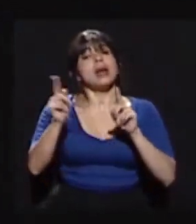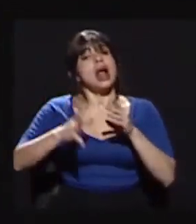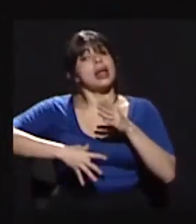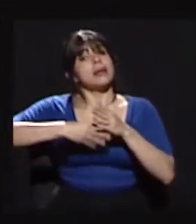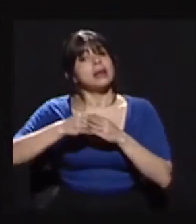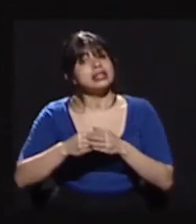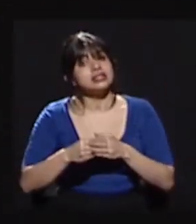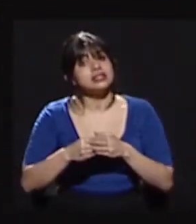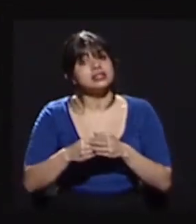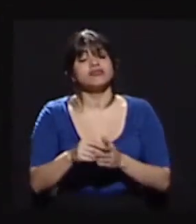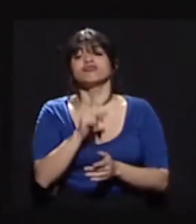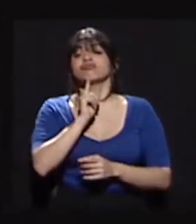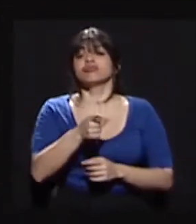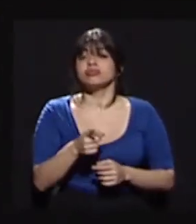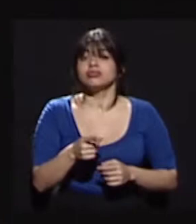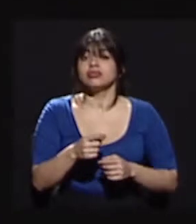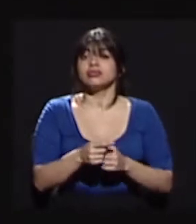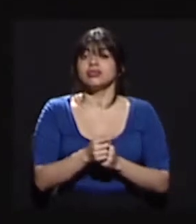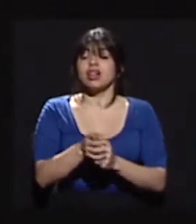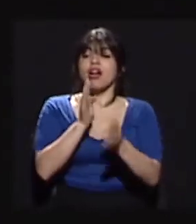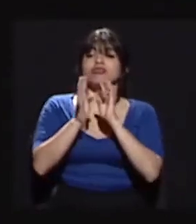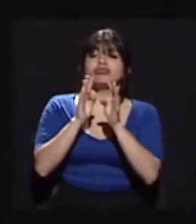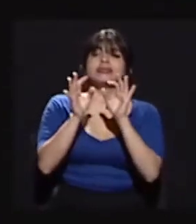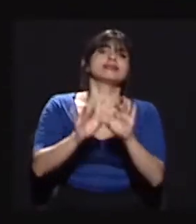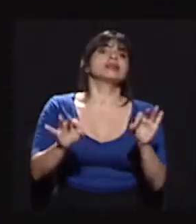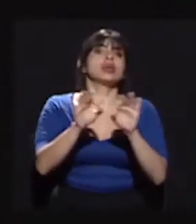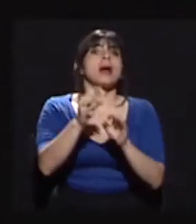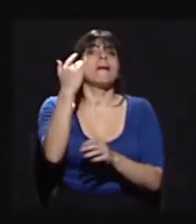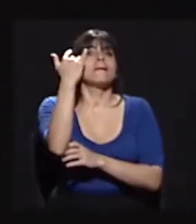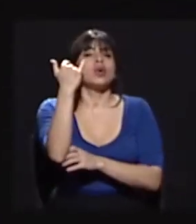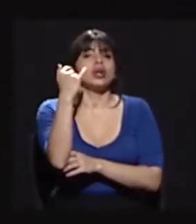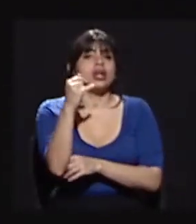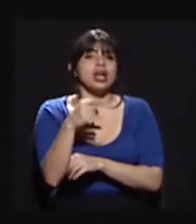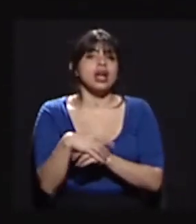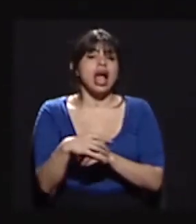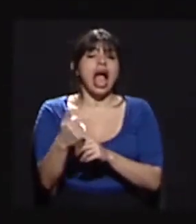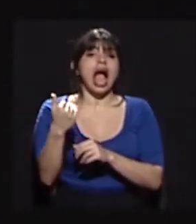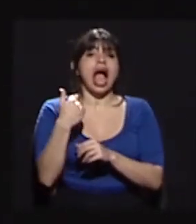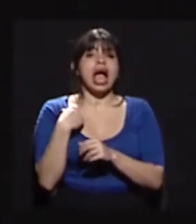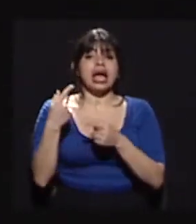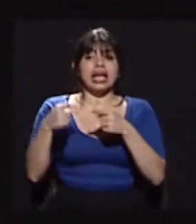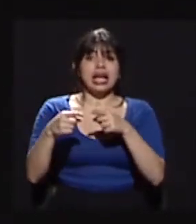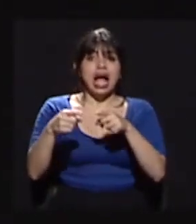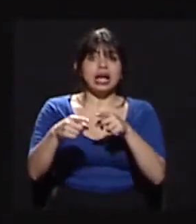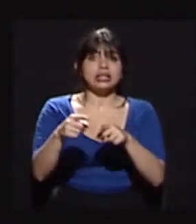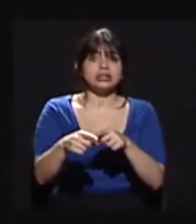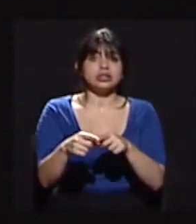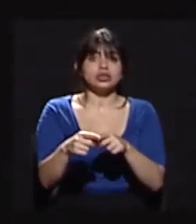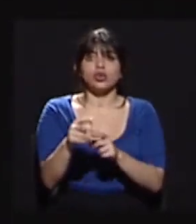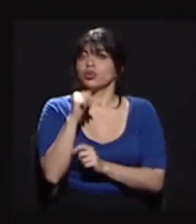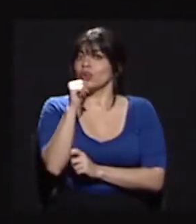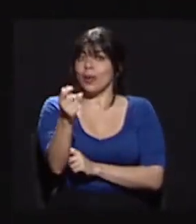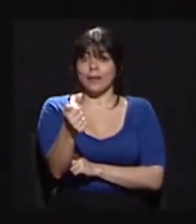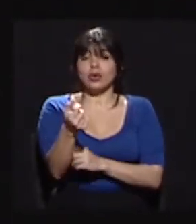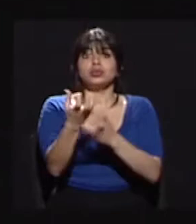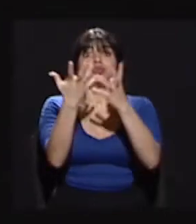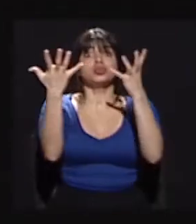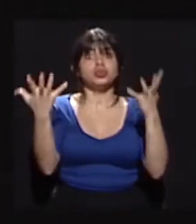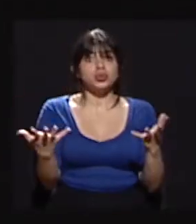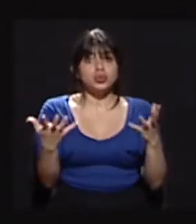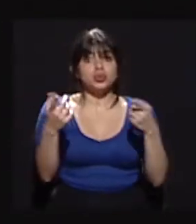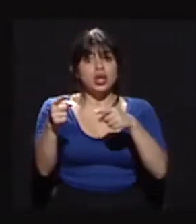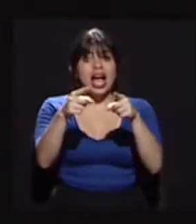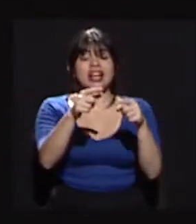en efecto en la oralidad es fundamental especialmente porque había casos no pocos muchos casos